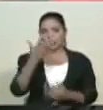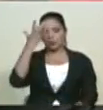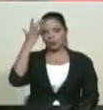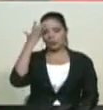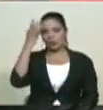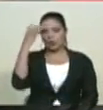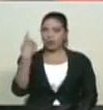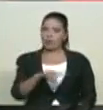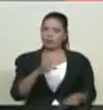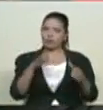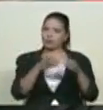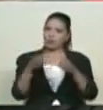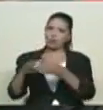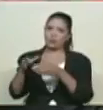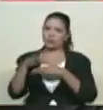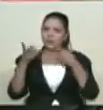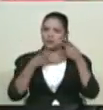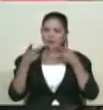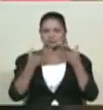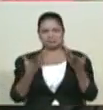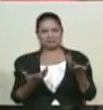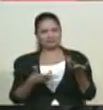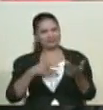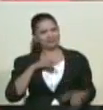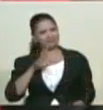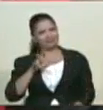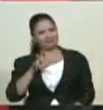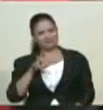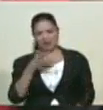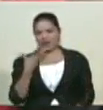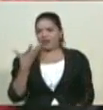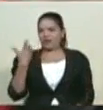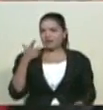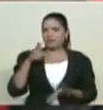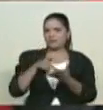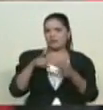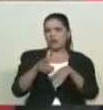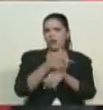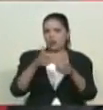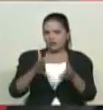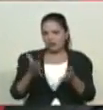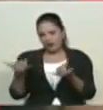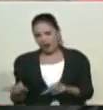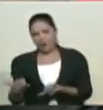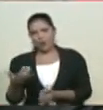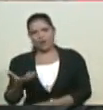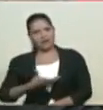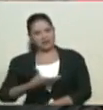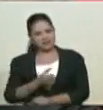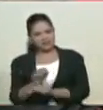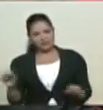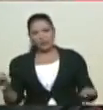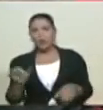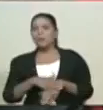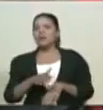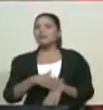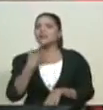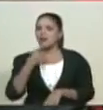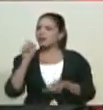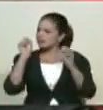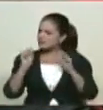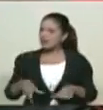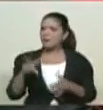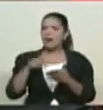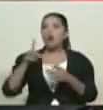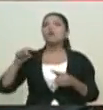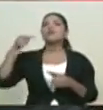cosa inexplicable porque venían de participar en unas elecciones a gobernadores y cosa inexplicable porque dicen que si van a participar en unas